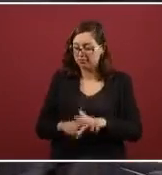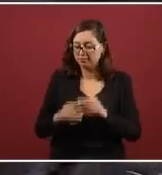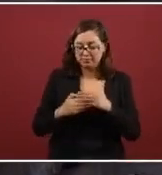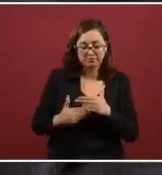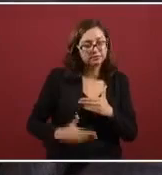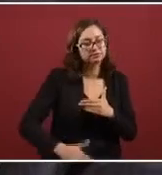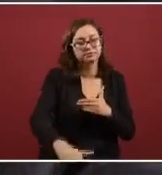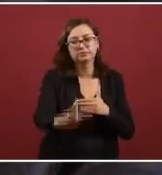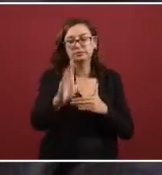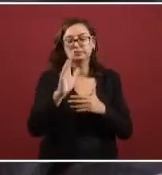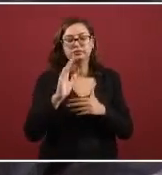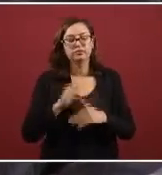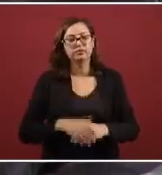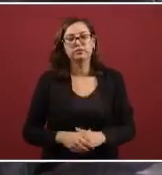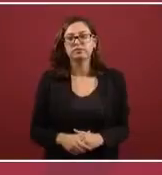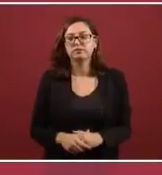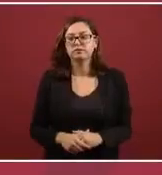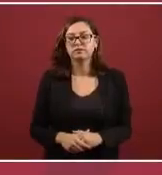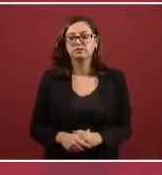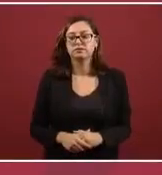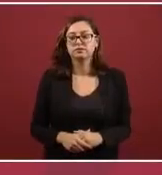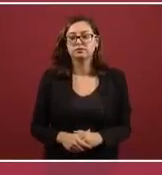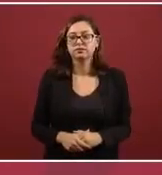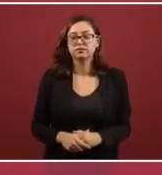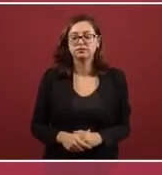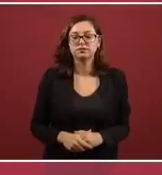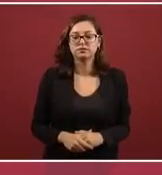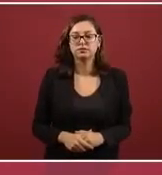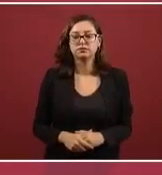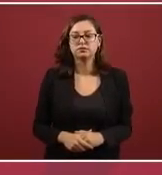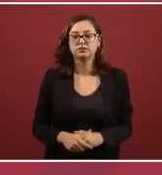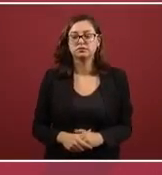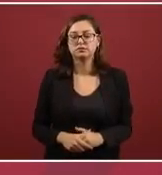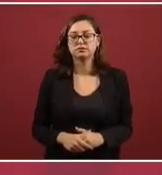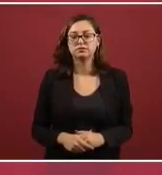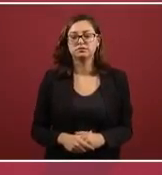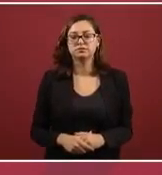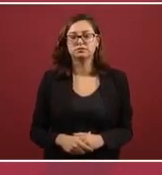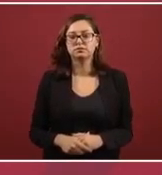el que se actúe